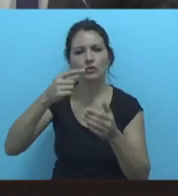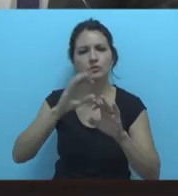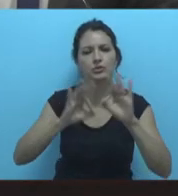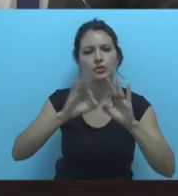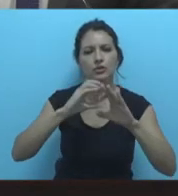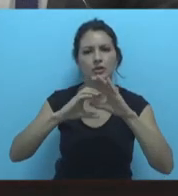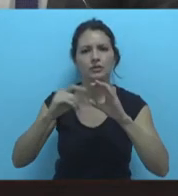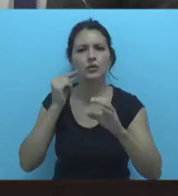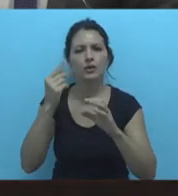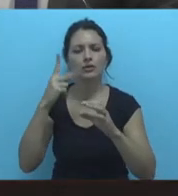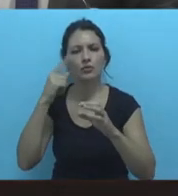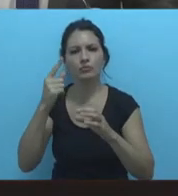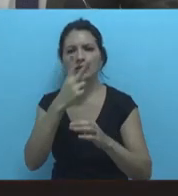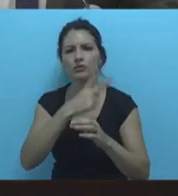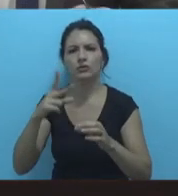de comunicación